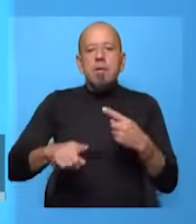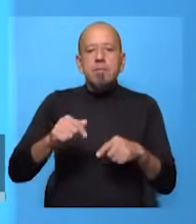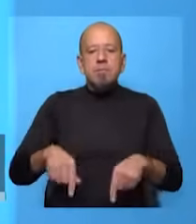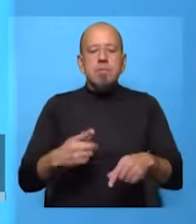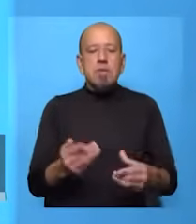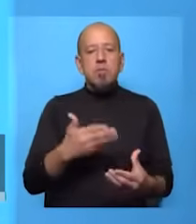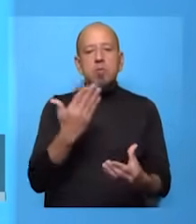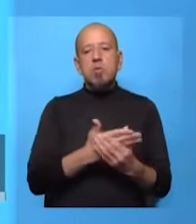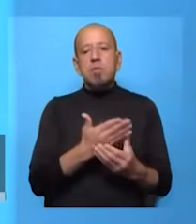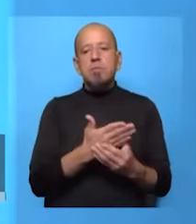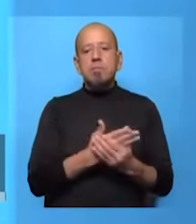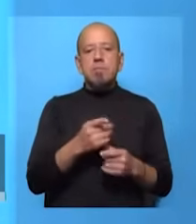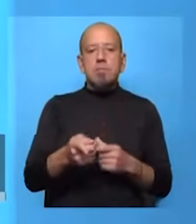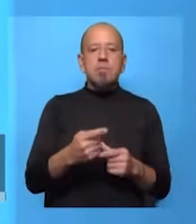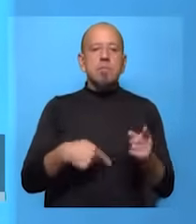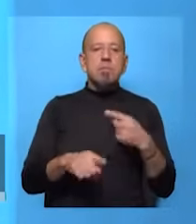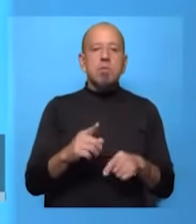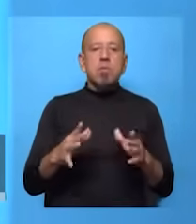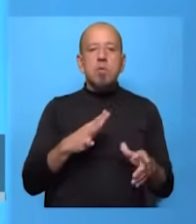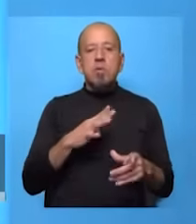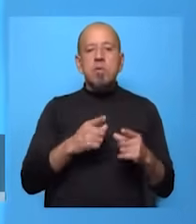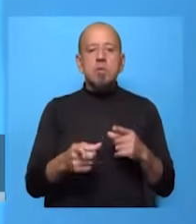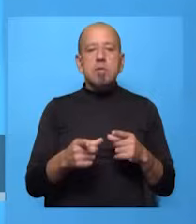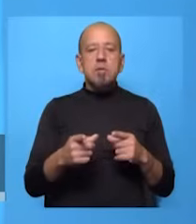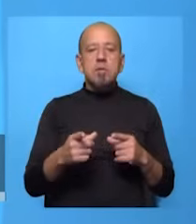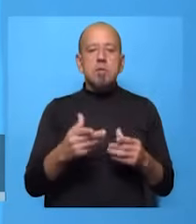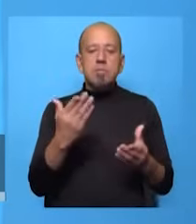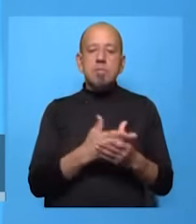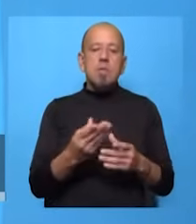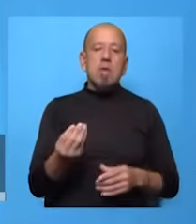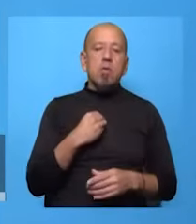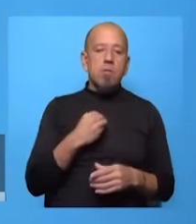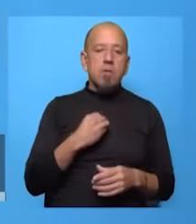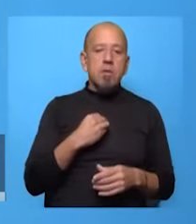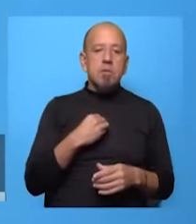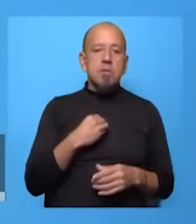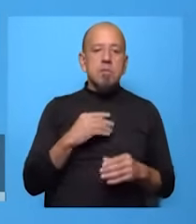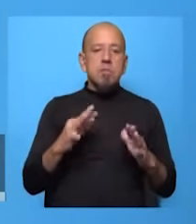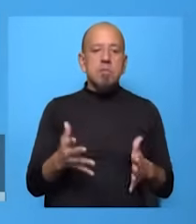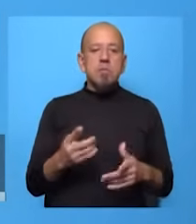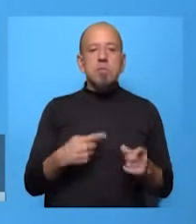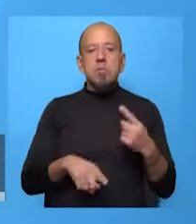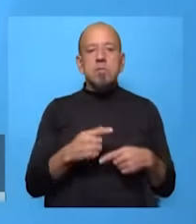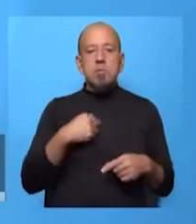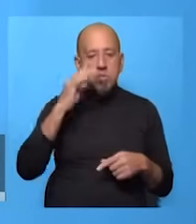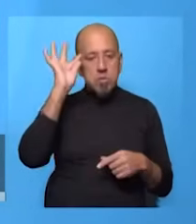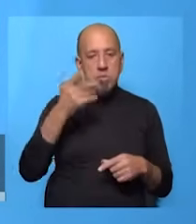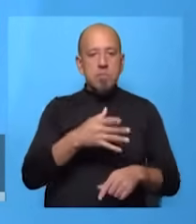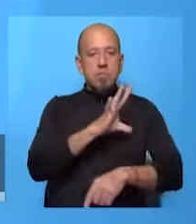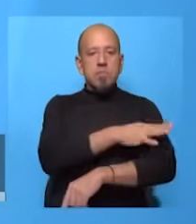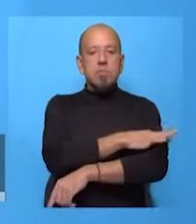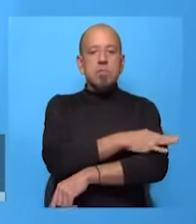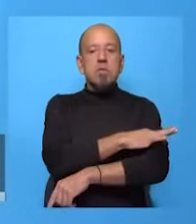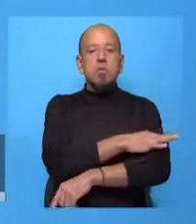sobre pone una lista pero lo que pone es un conjunto de anhelos y de confianza que es un intangible y yo creo que yamandu or tiene la